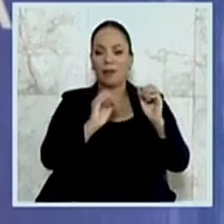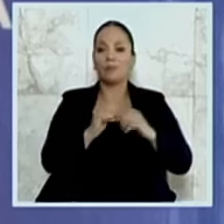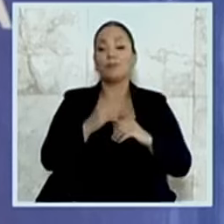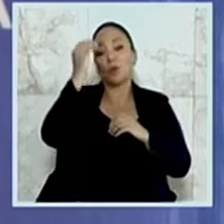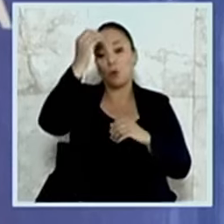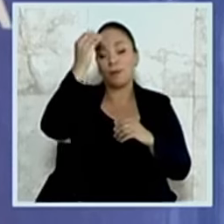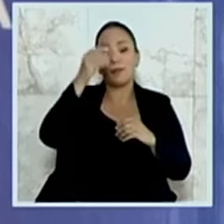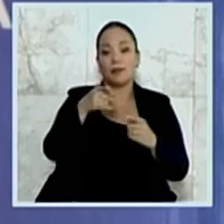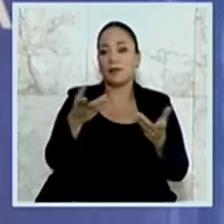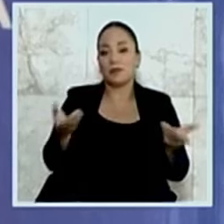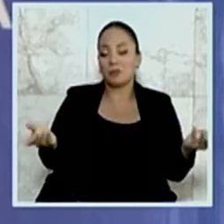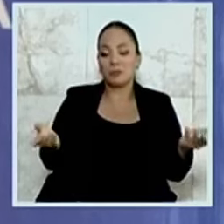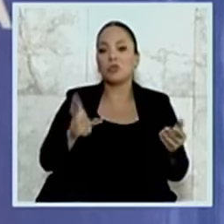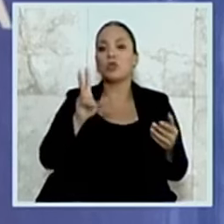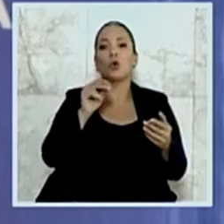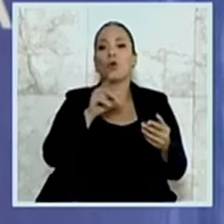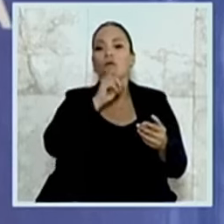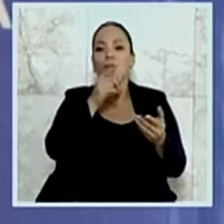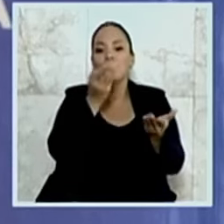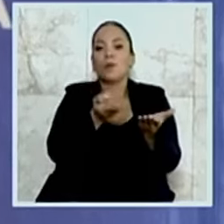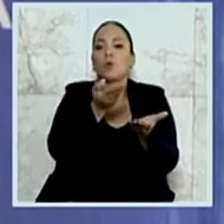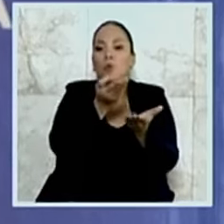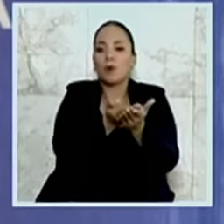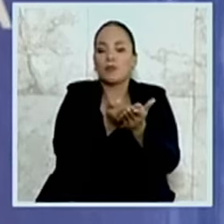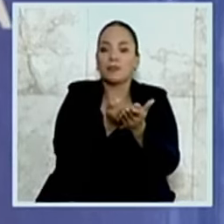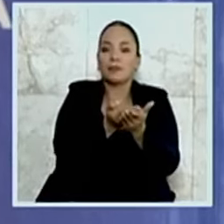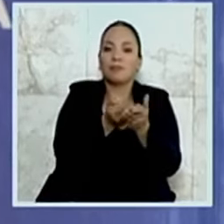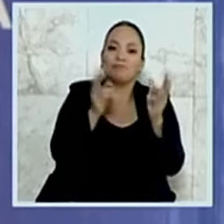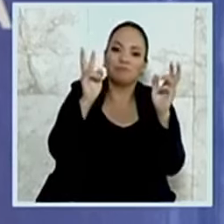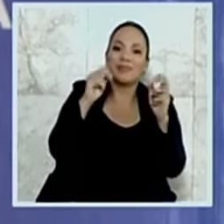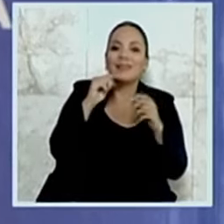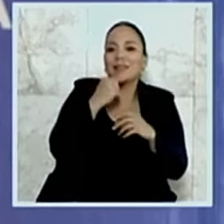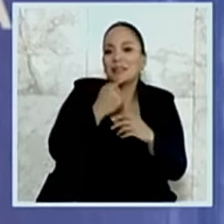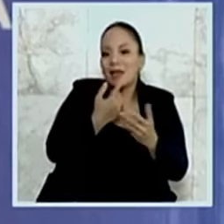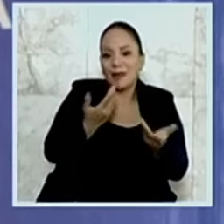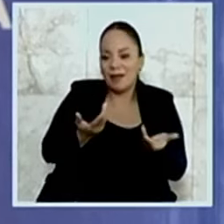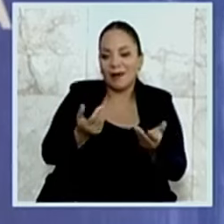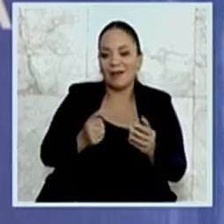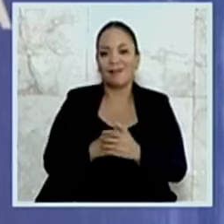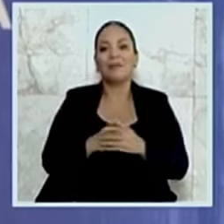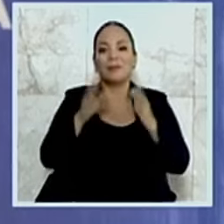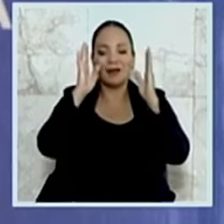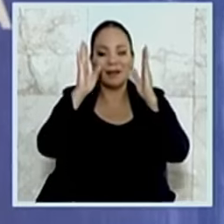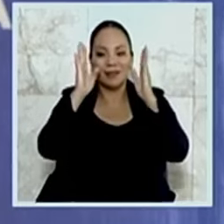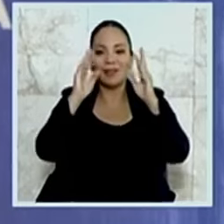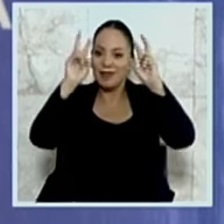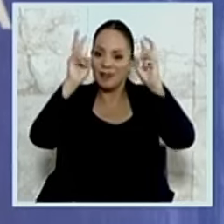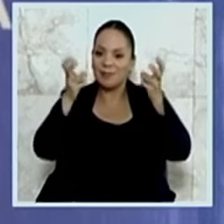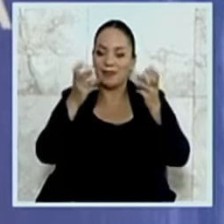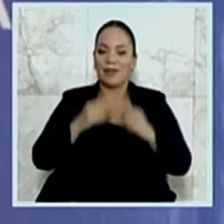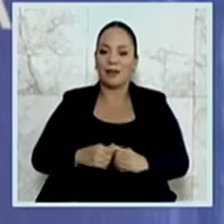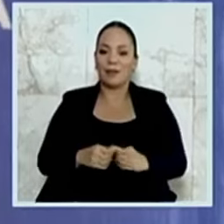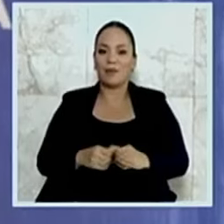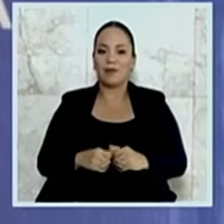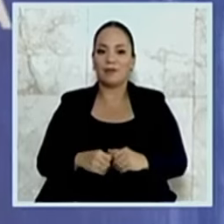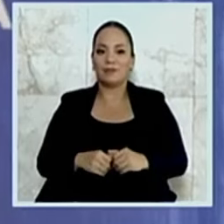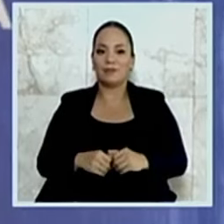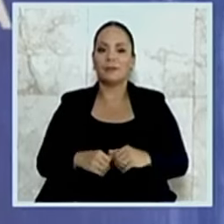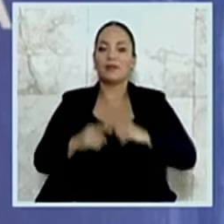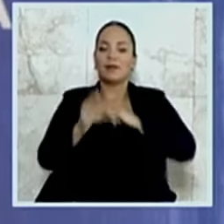Y ahí terminó la propuesta, sin presentar indicadores de desempeño, sin presentar nada. Obviamente eso no